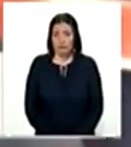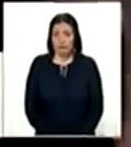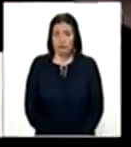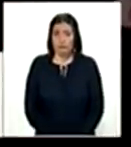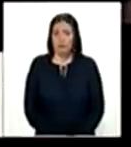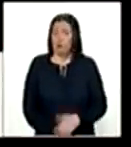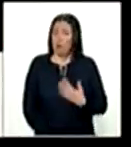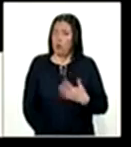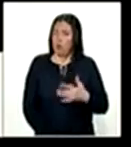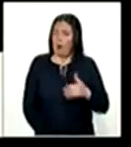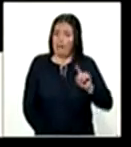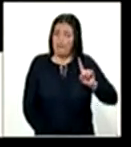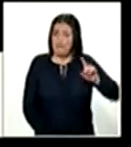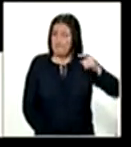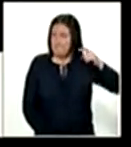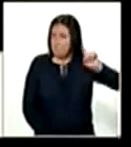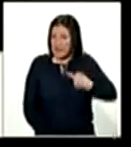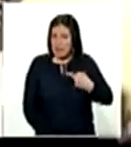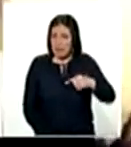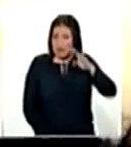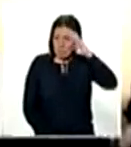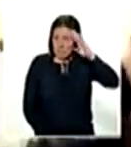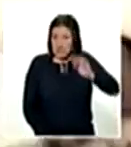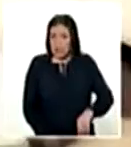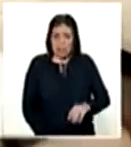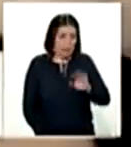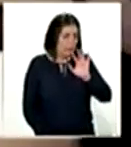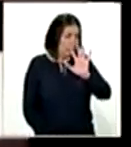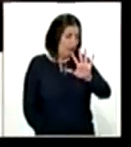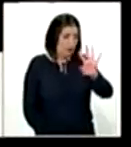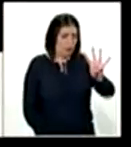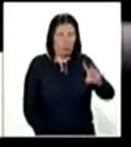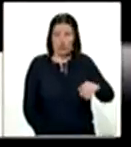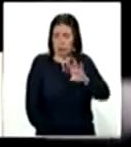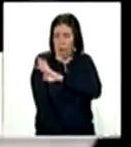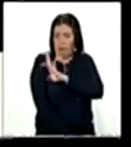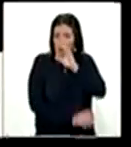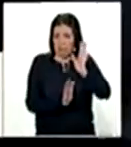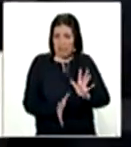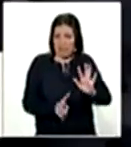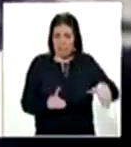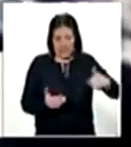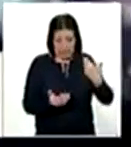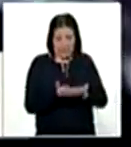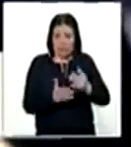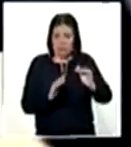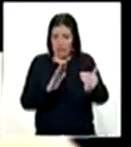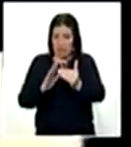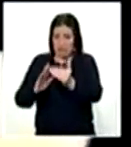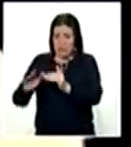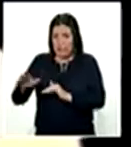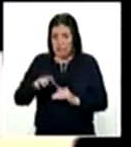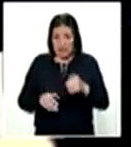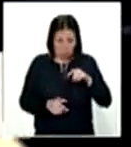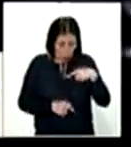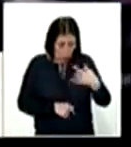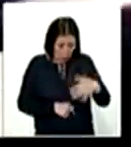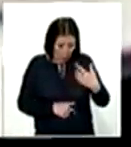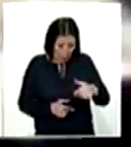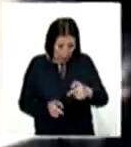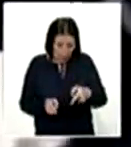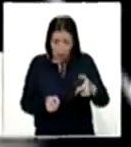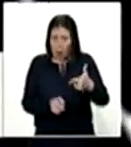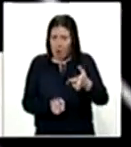Más de 1,000 policías y 54 fiscales llegaron hasta las casas de los delincuentes, que tenían en su poder un arsenal de